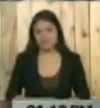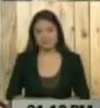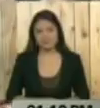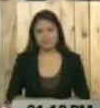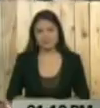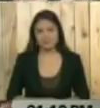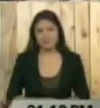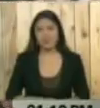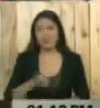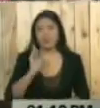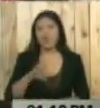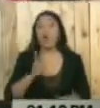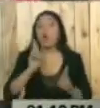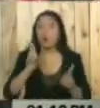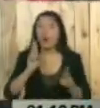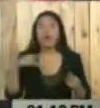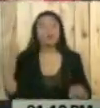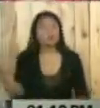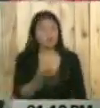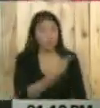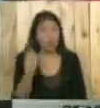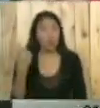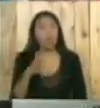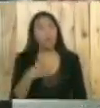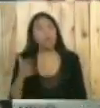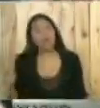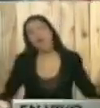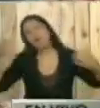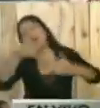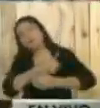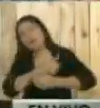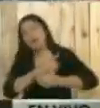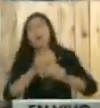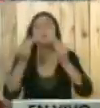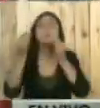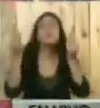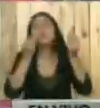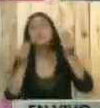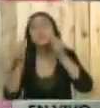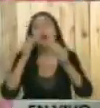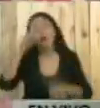y llevarle, porque ojalá que todos pudiéramos abrazar y besar a Diosdado, ¿verdad?